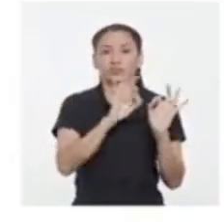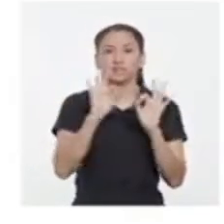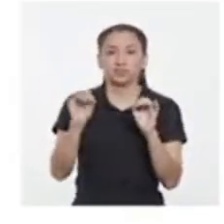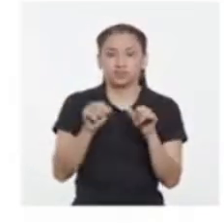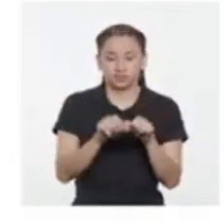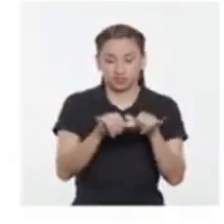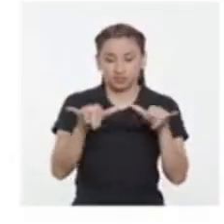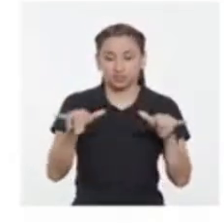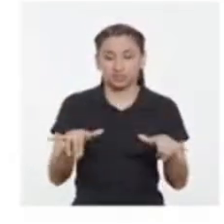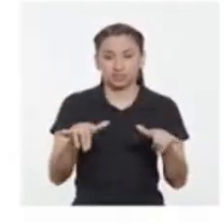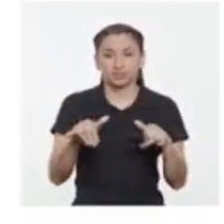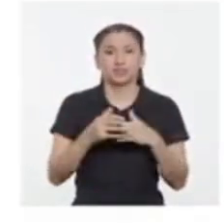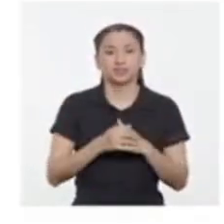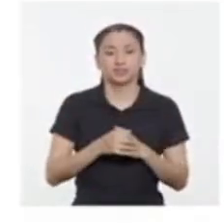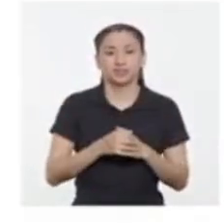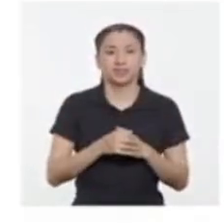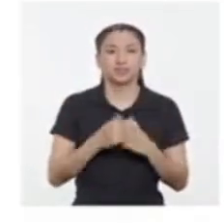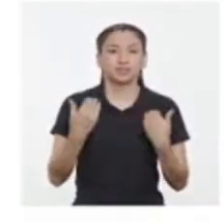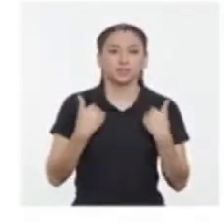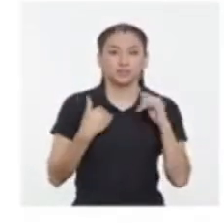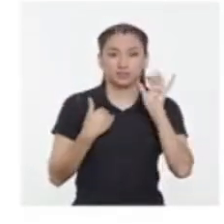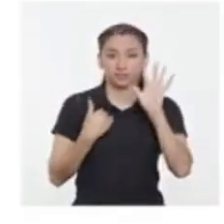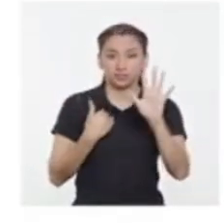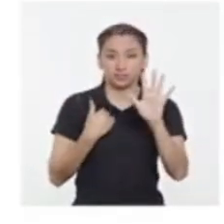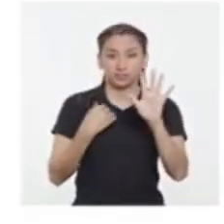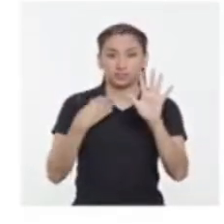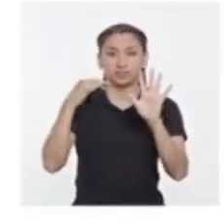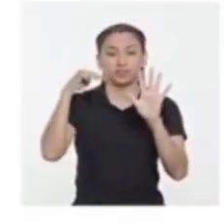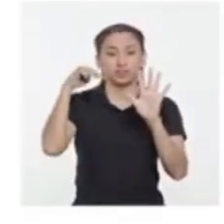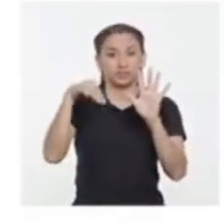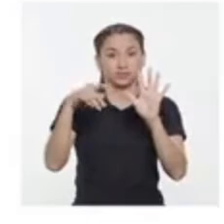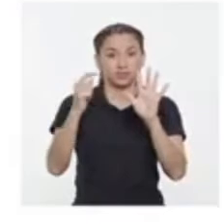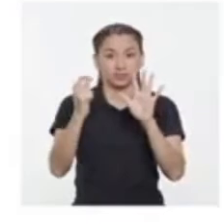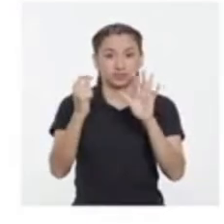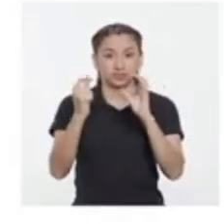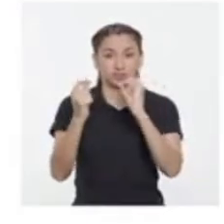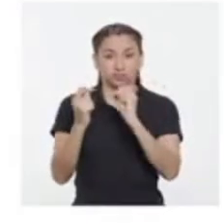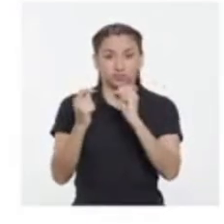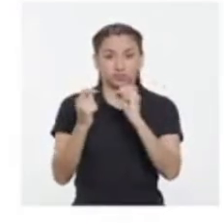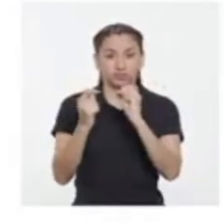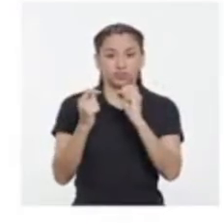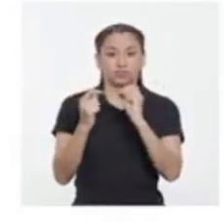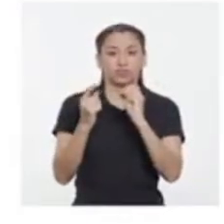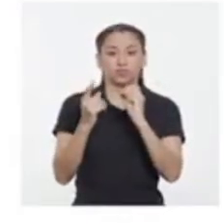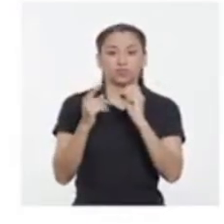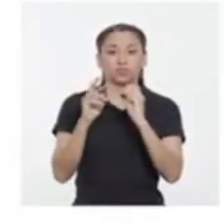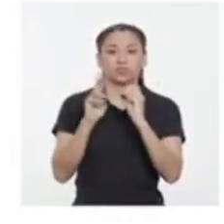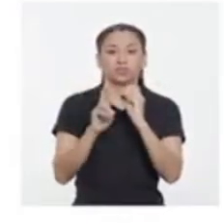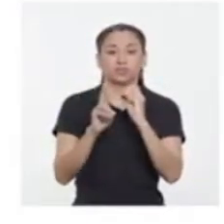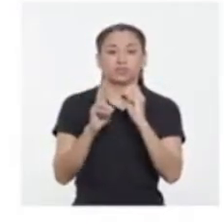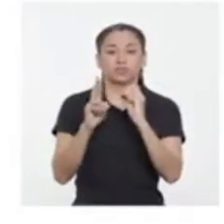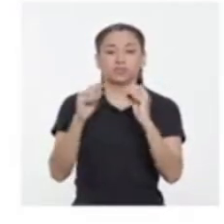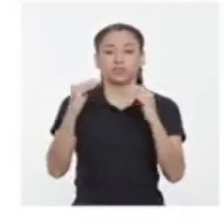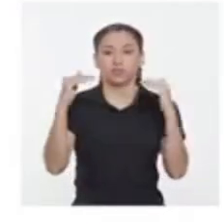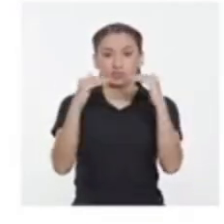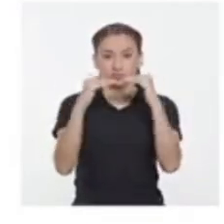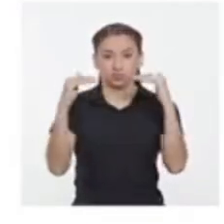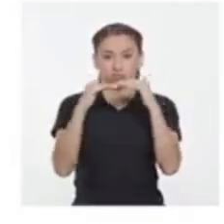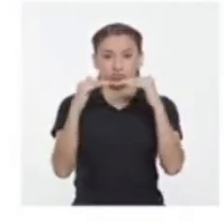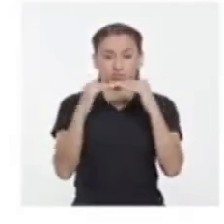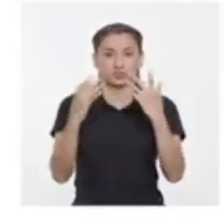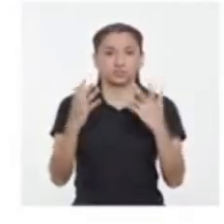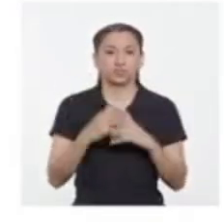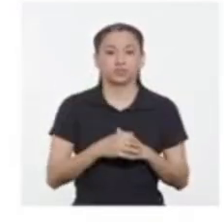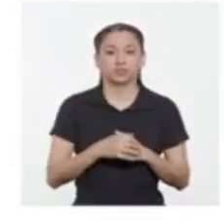ancho del terreno, es decir, 5 metros de centro O y radio igual a la mitad del ancho del